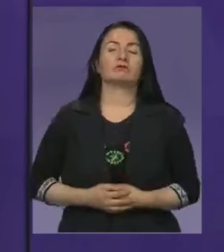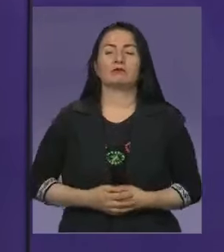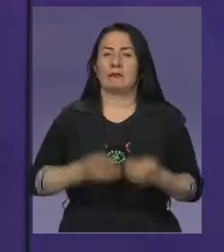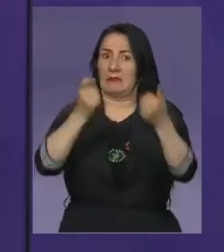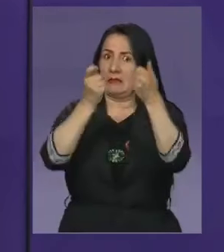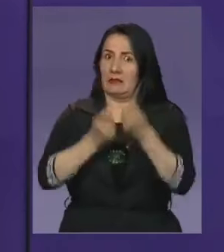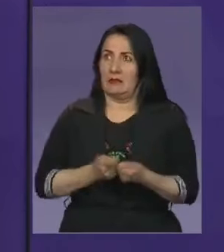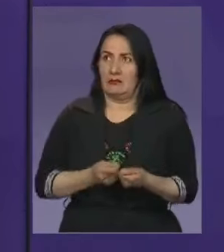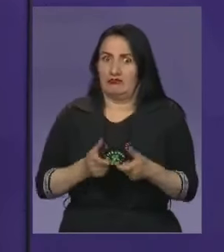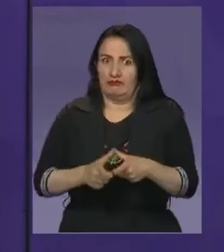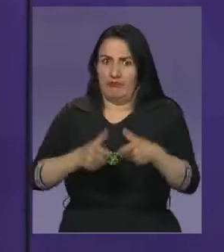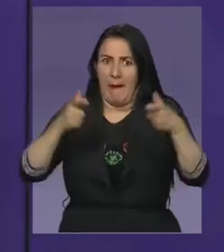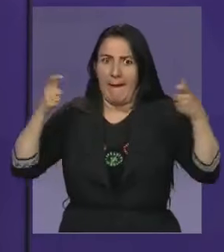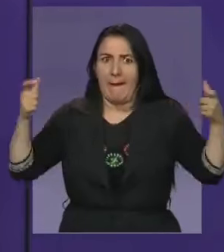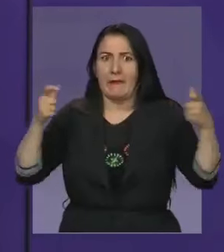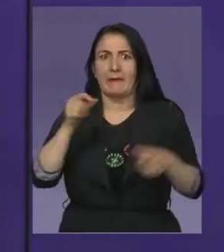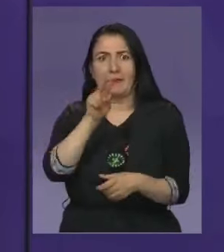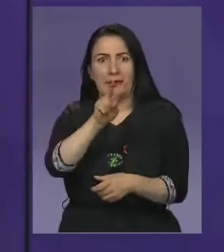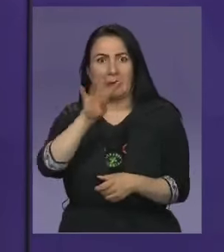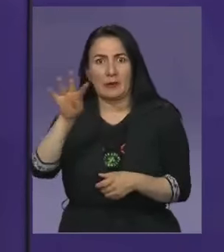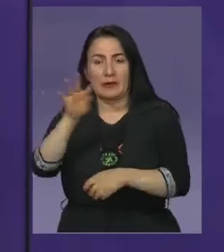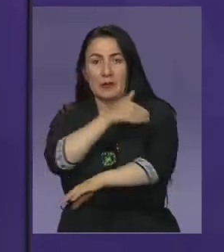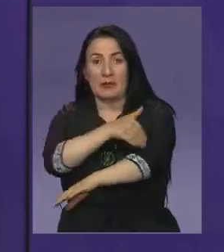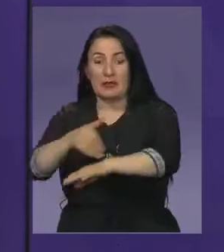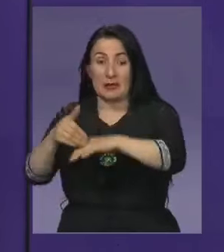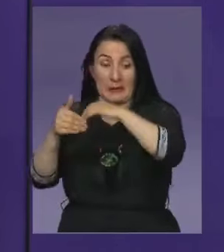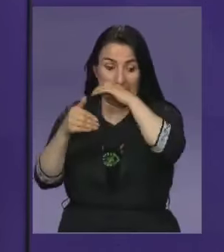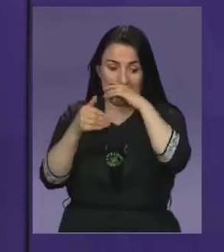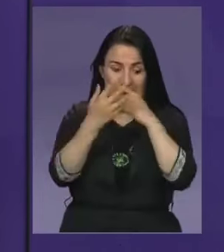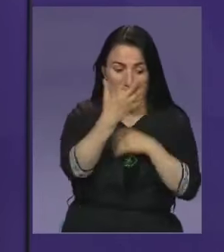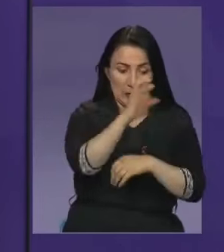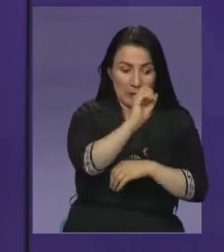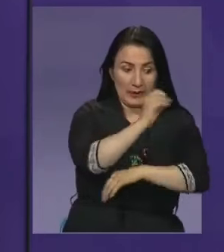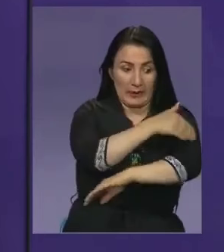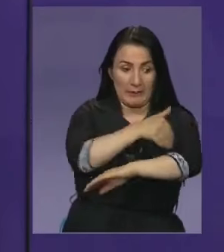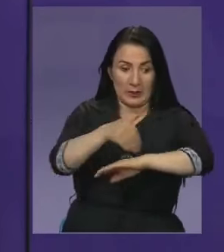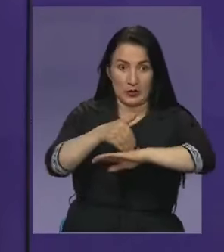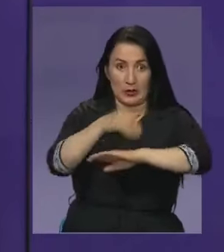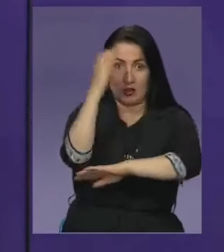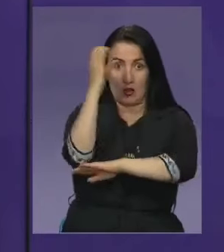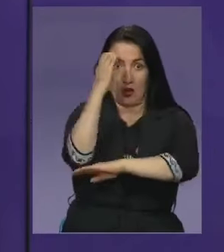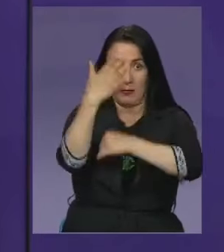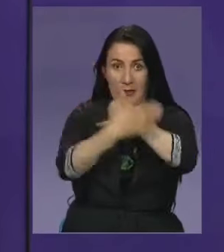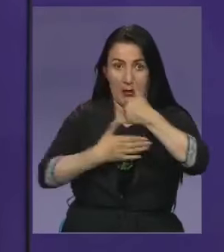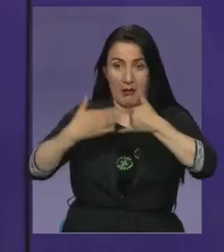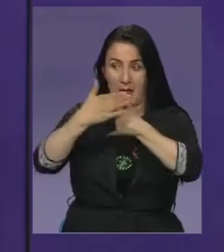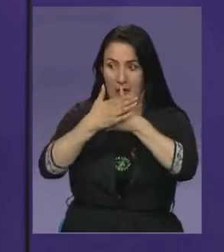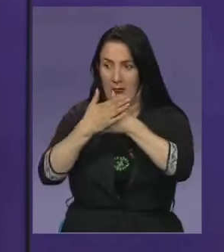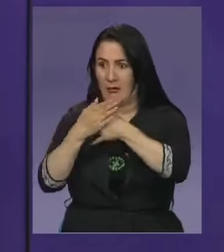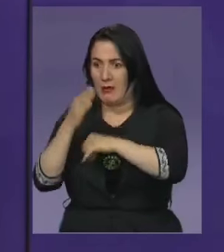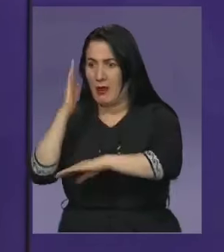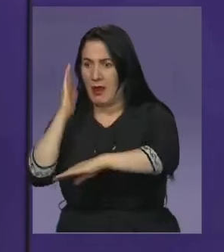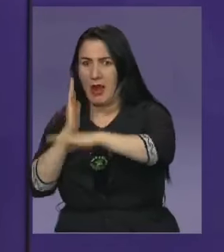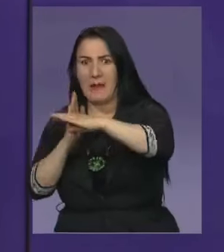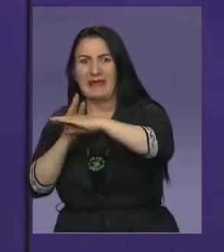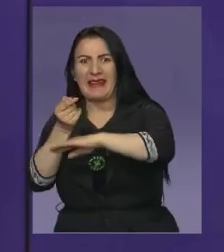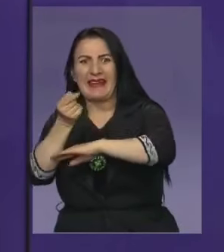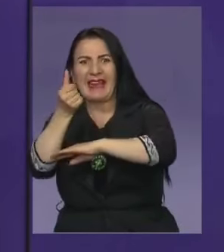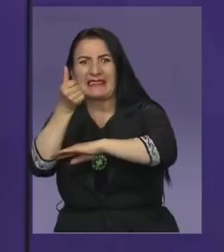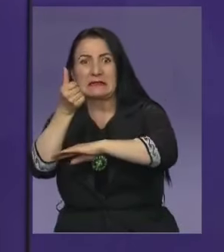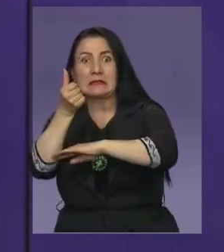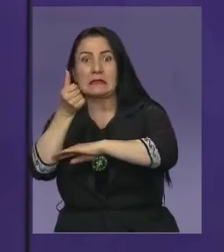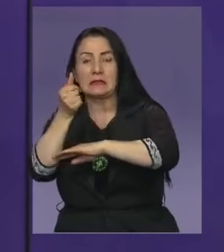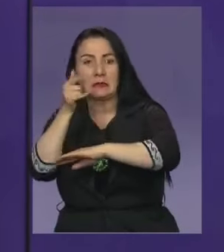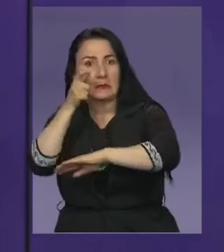cifra inmensa, teniendo en cuenta que la población colombiana total es alrededor de 50 millones de personas según proyecciones del DANE, es decir, casi la